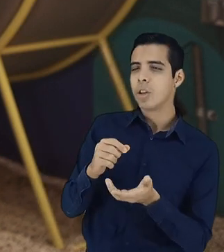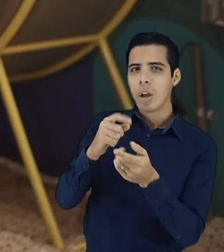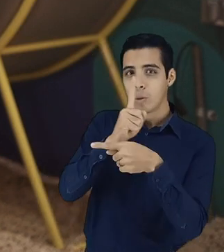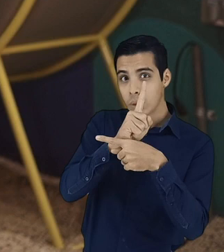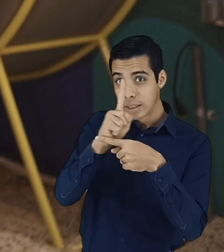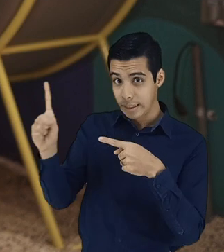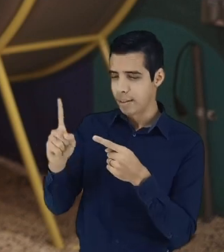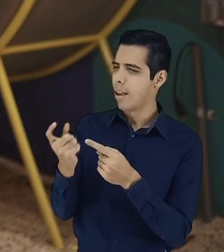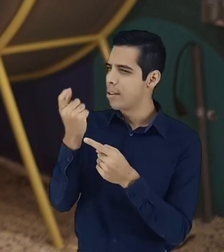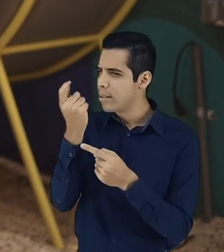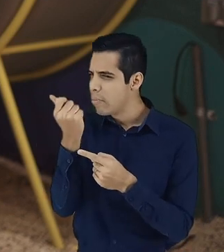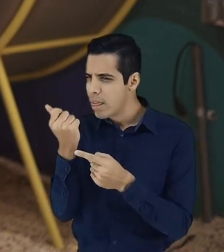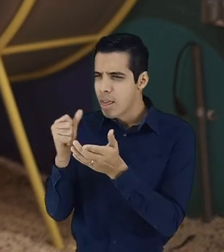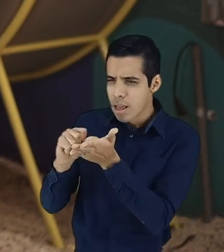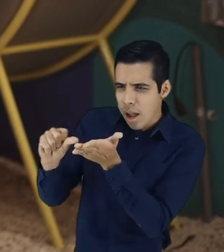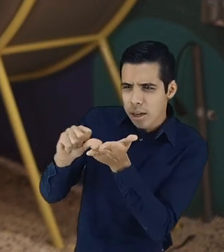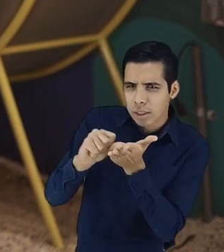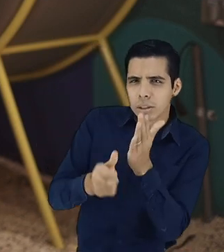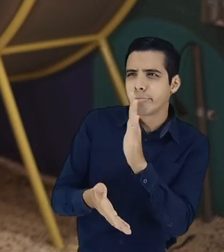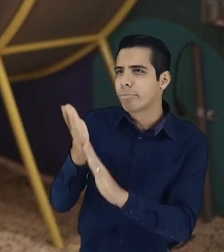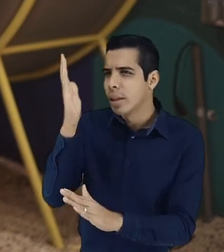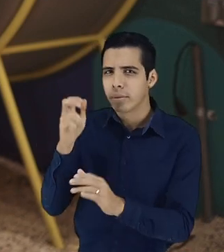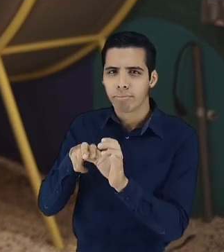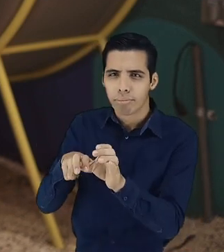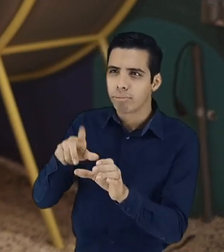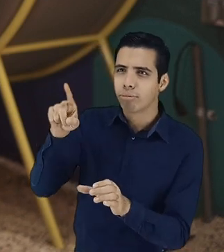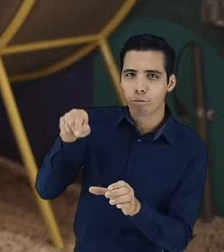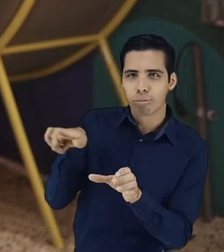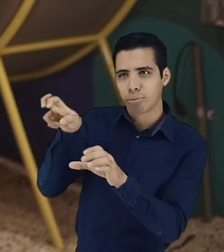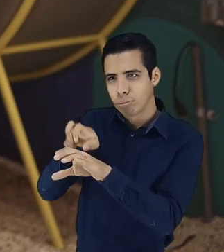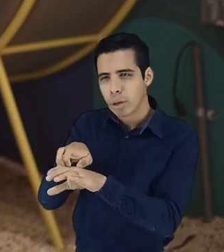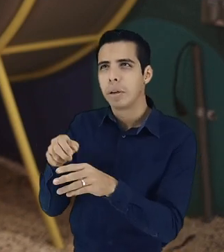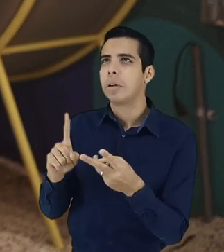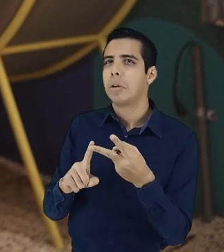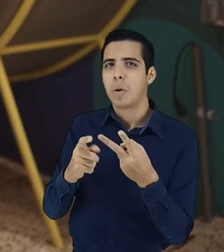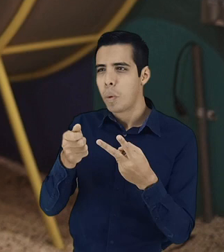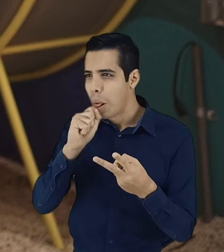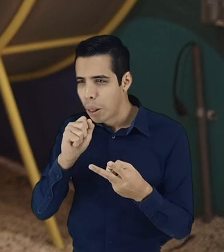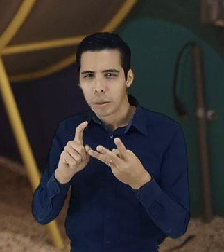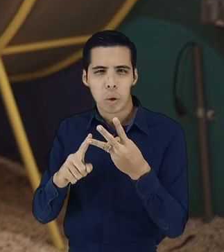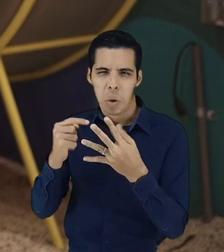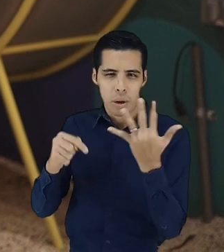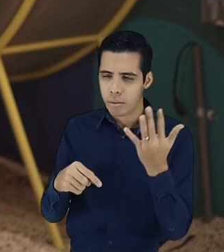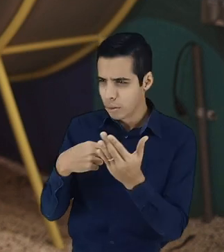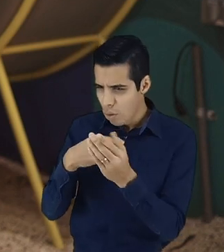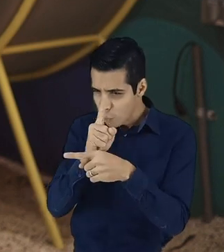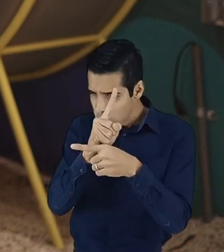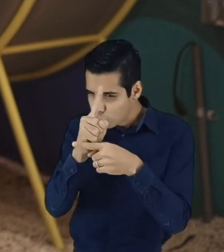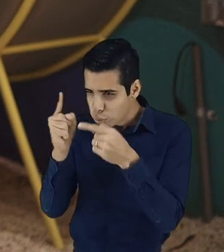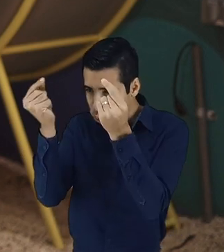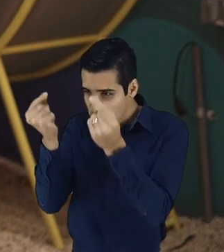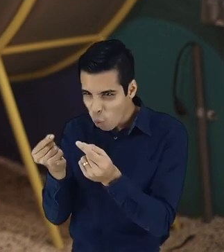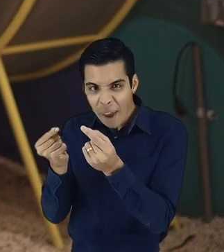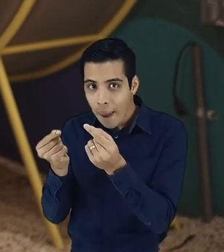Entonces, si sales, si compras un dulce, si vas al médico y demás, haz esa proyección por una semana y multiplícalo por cuatro. De esta manera vas a tener un